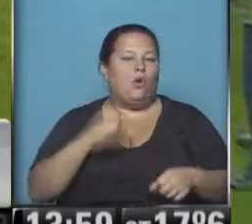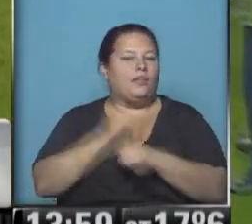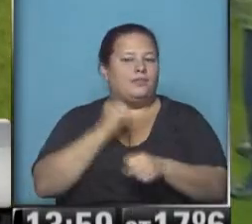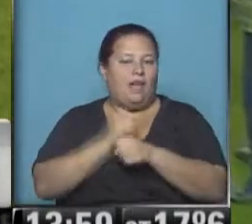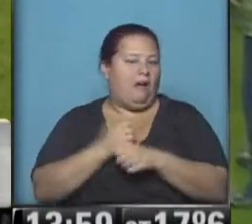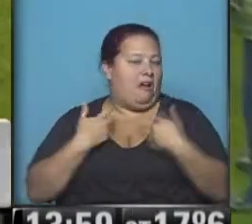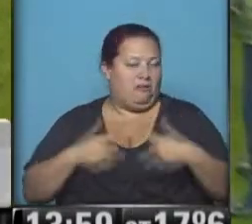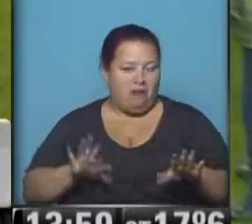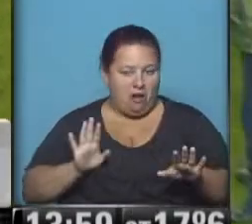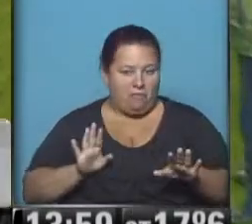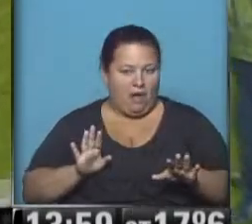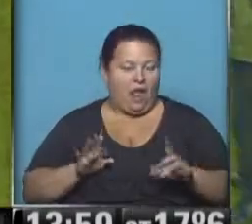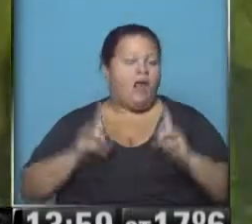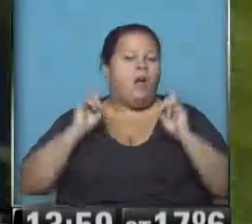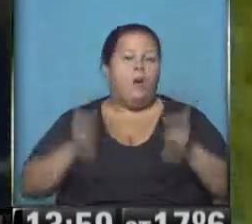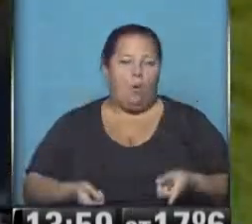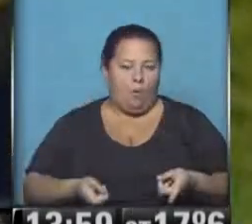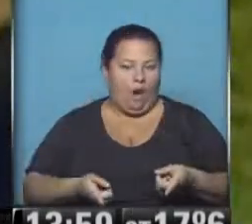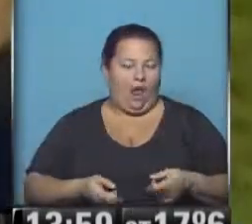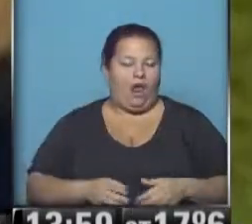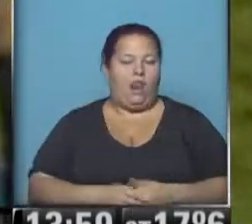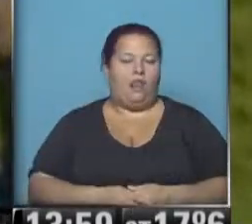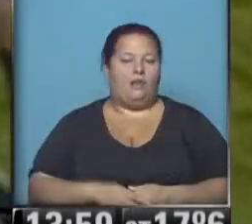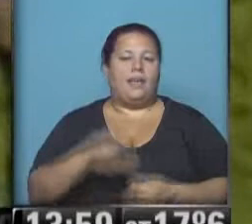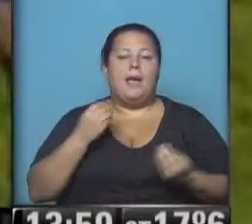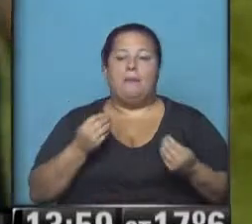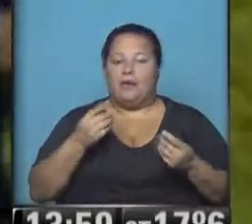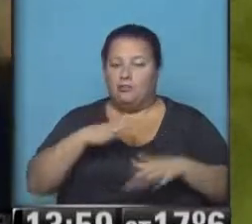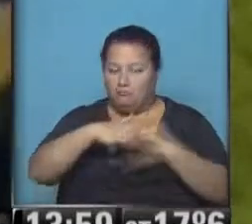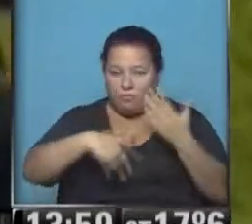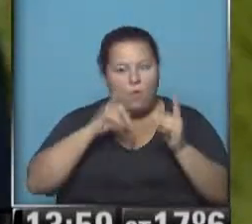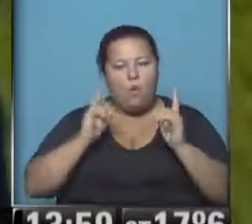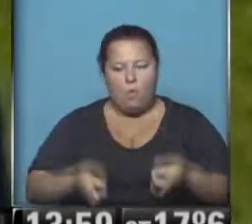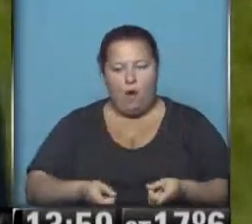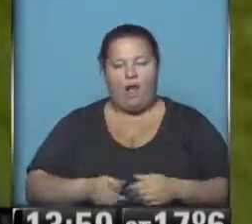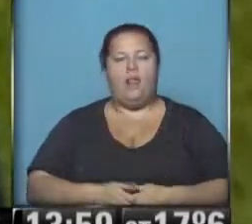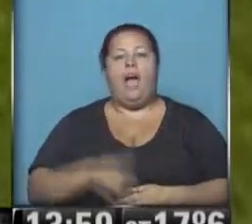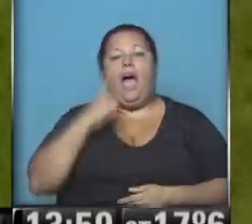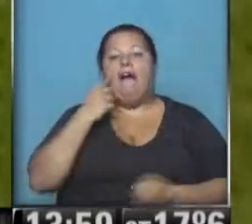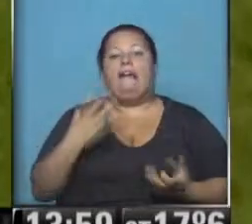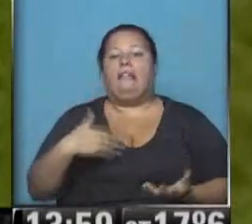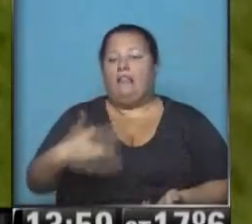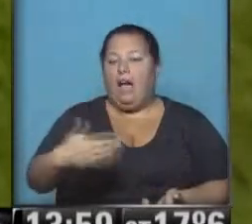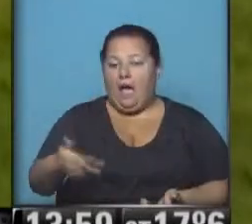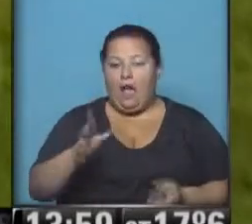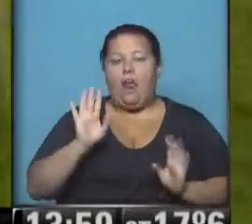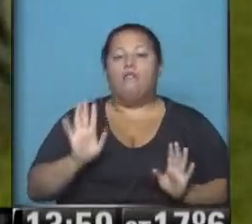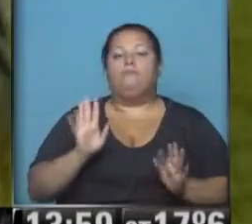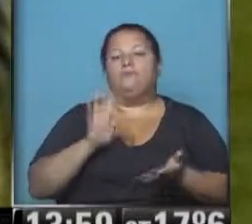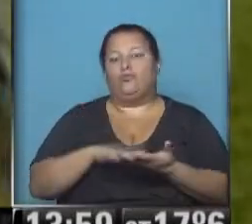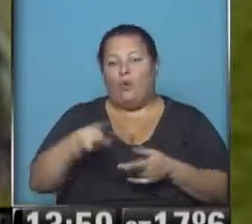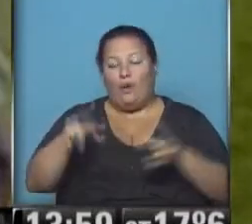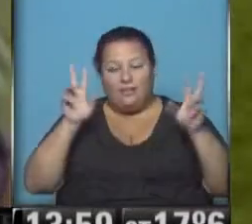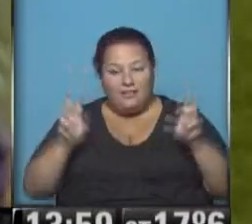con normalidad a pesar de lo que sucedió. Veremos cómo sigue esta historia y sobre todo con algo